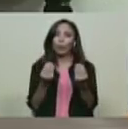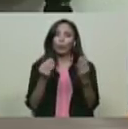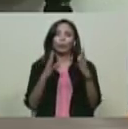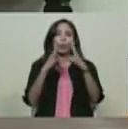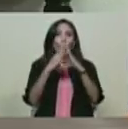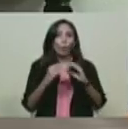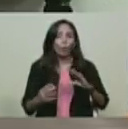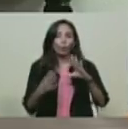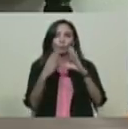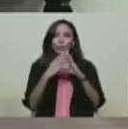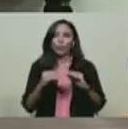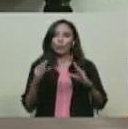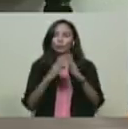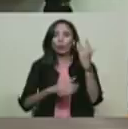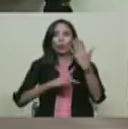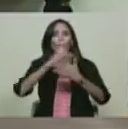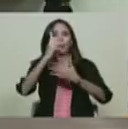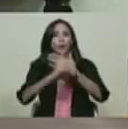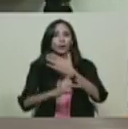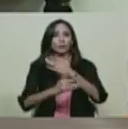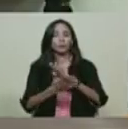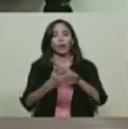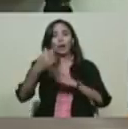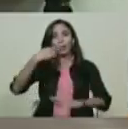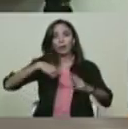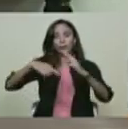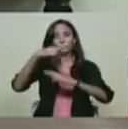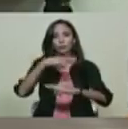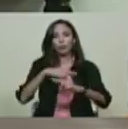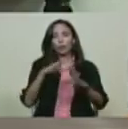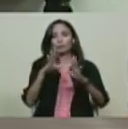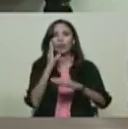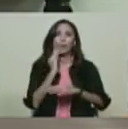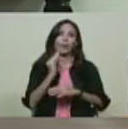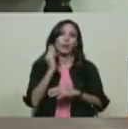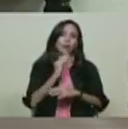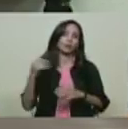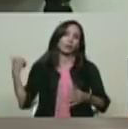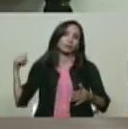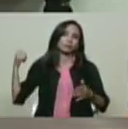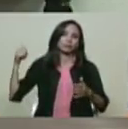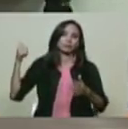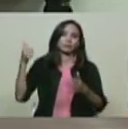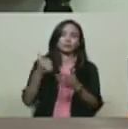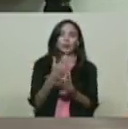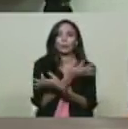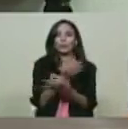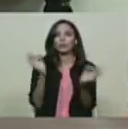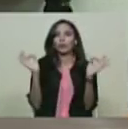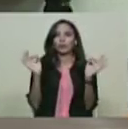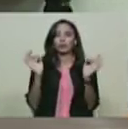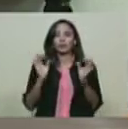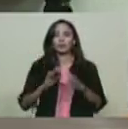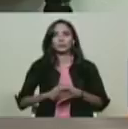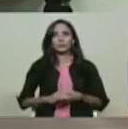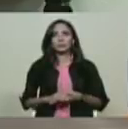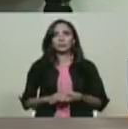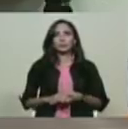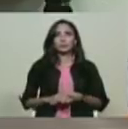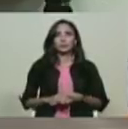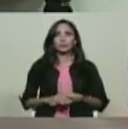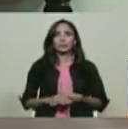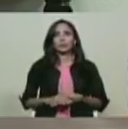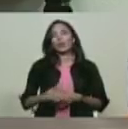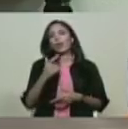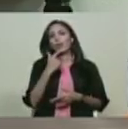planes. La revolución ha adquirido una experiencia tremenda. Yo lo decía ahora